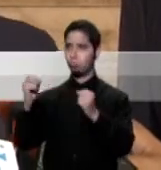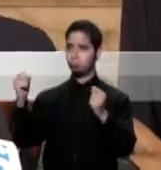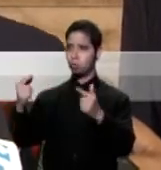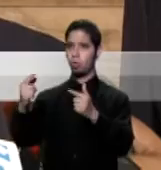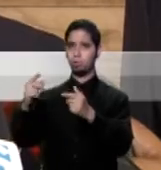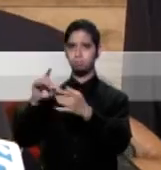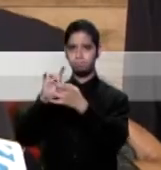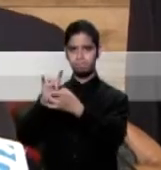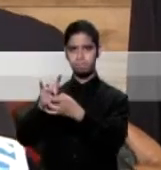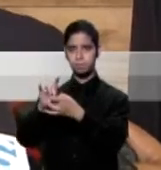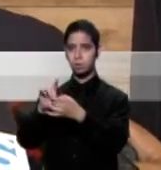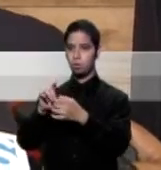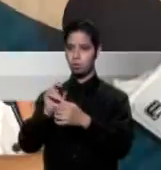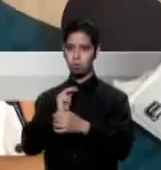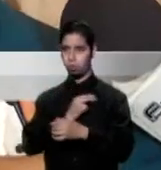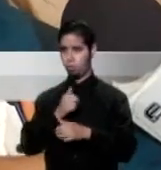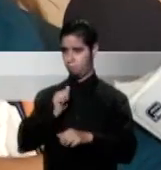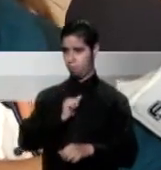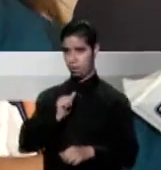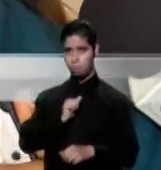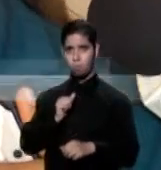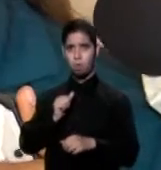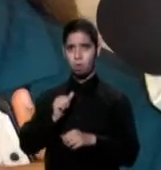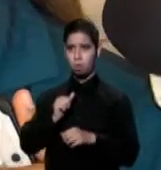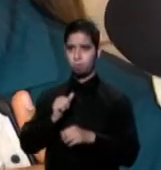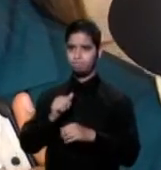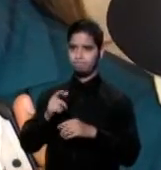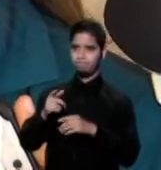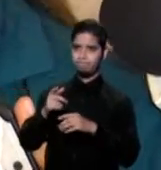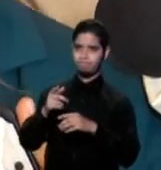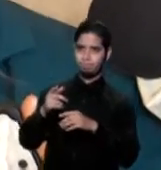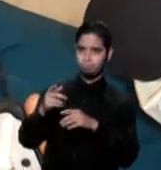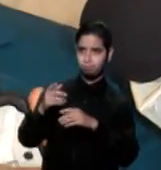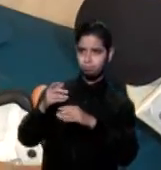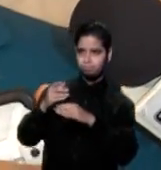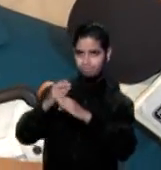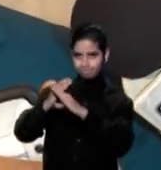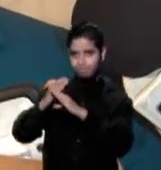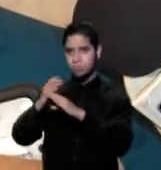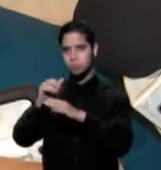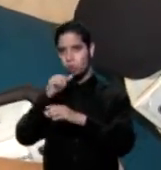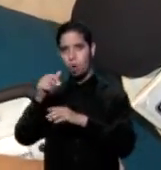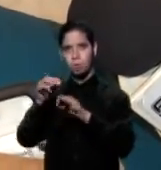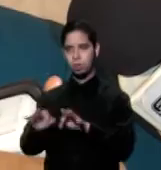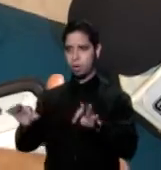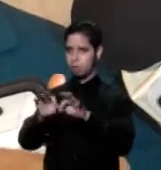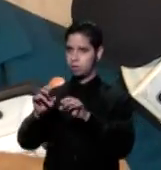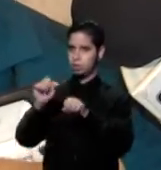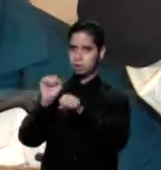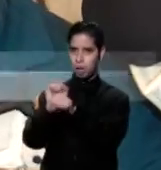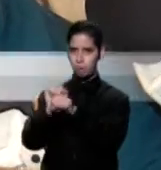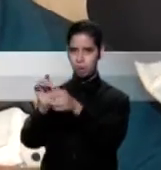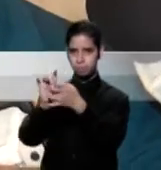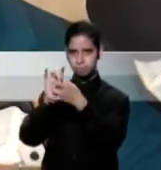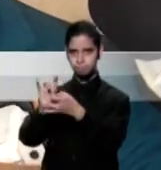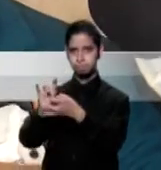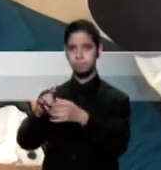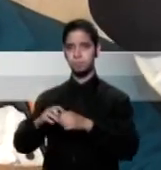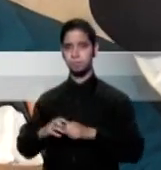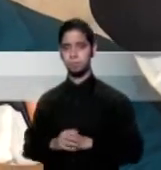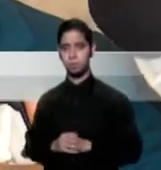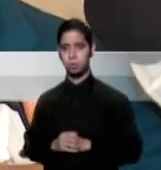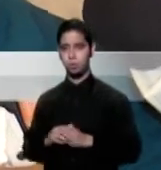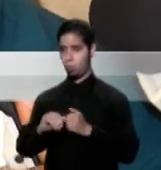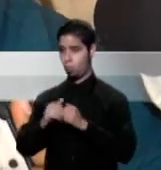mismos interrumpiendo los pasos. Yo le pregunté específicamente al secretario, ¿qué hacemos si se aprueba el Chapter 9 o una reestructuración de la